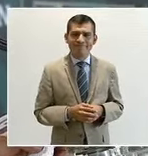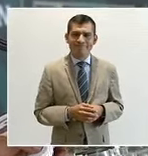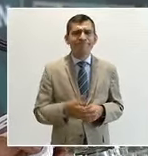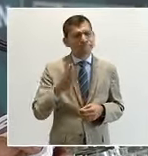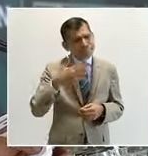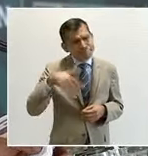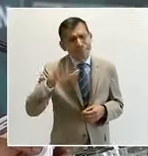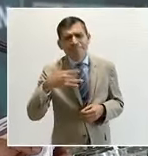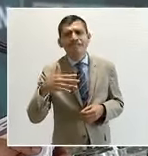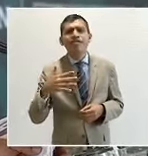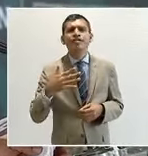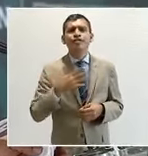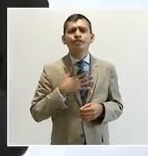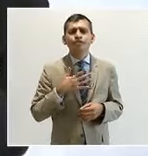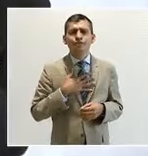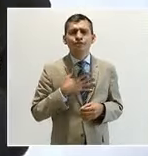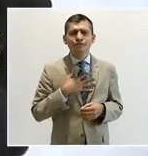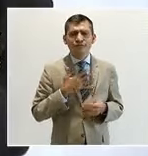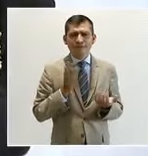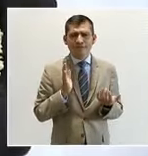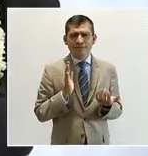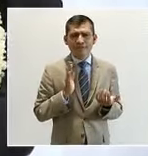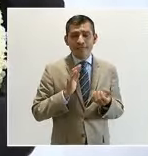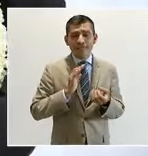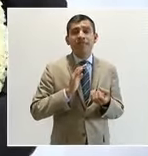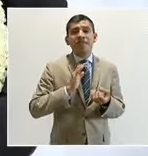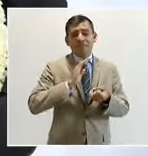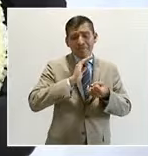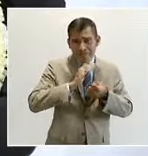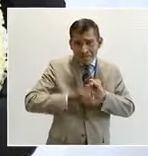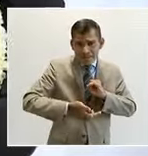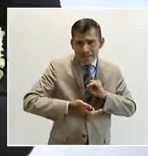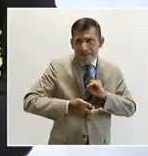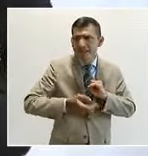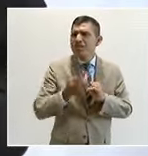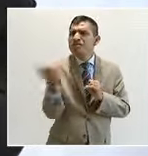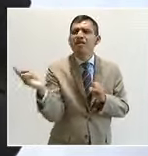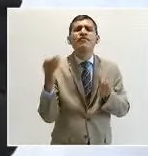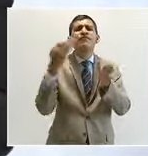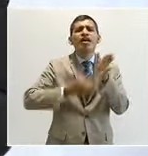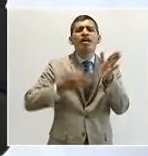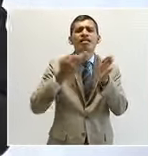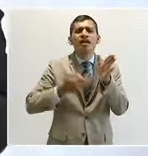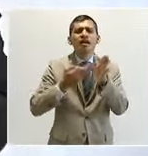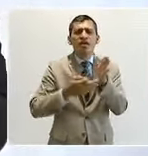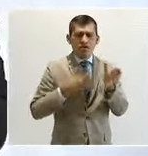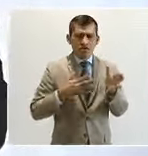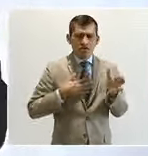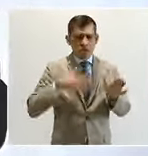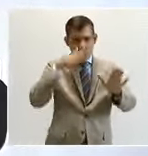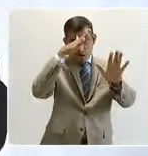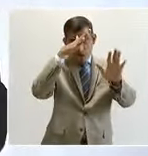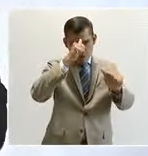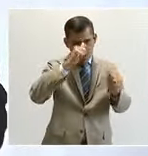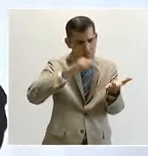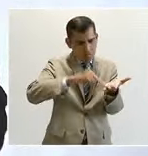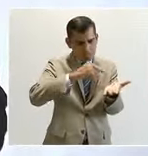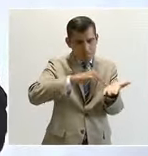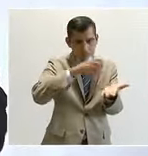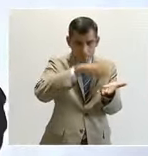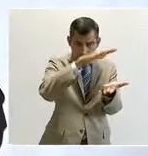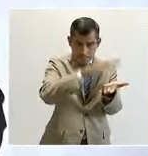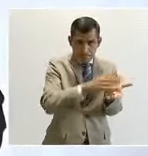termine Aunque ustedes todavía le falte voy a dejar un acuerdo a ver si puedo que